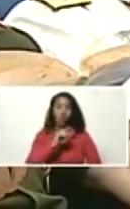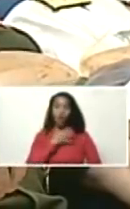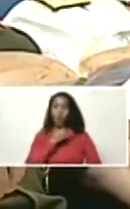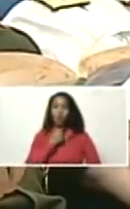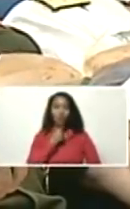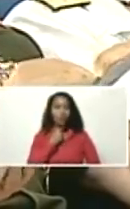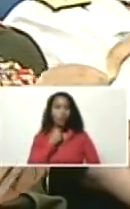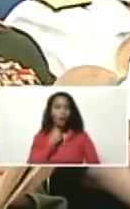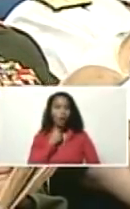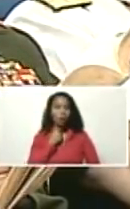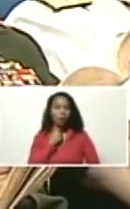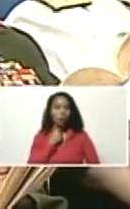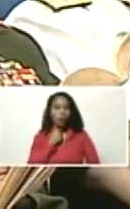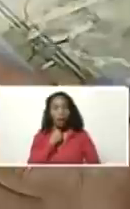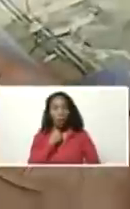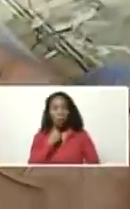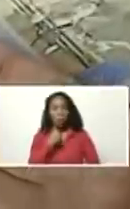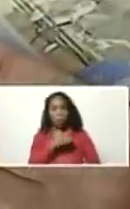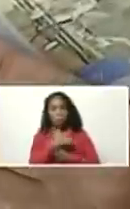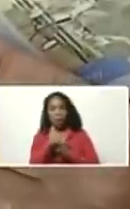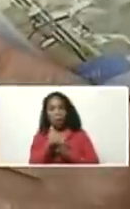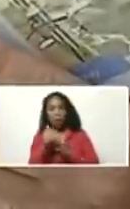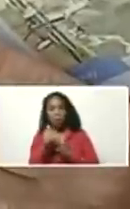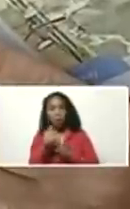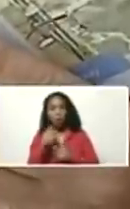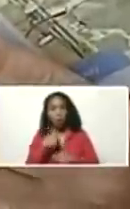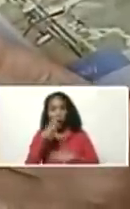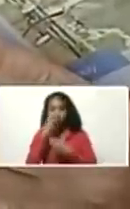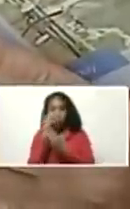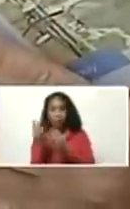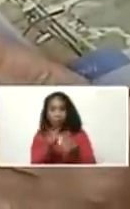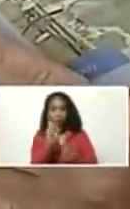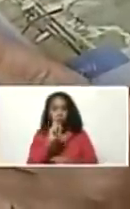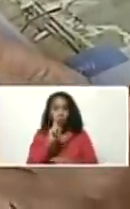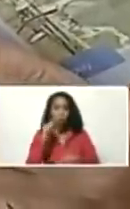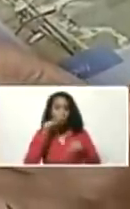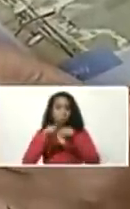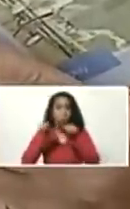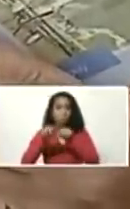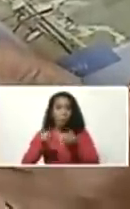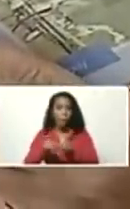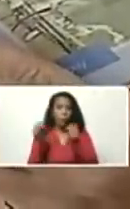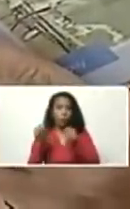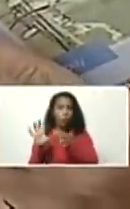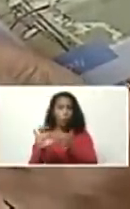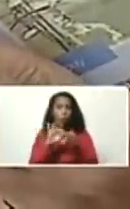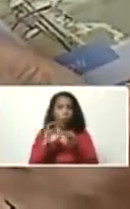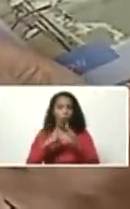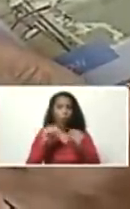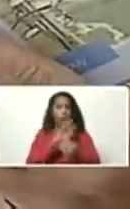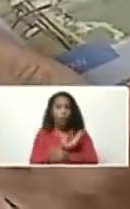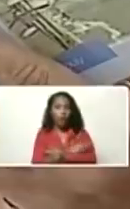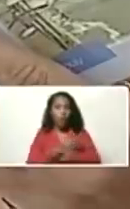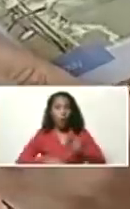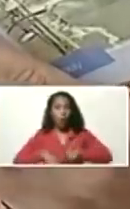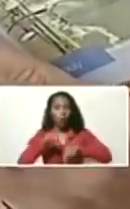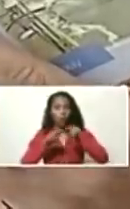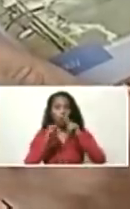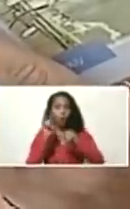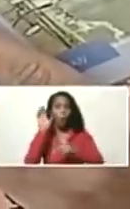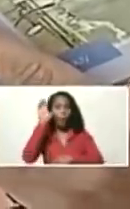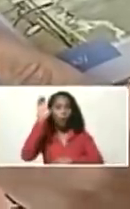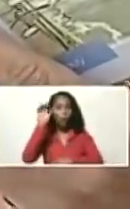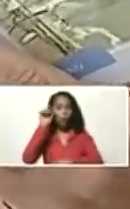los tibios. Los invito no a criticar o a destruir, sino a unir todas sus fuerzas para construir el futuro de su